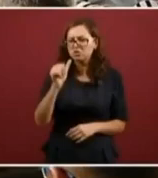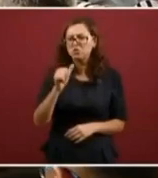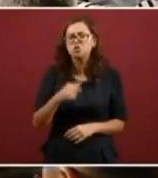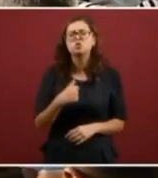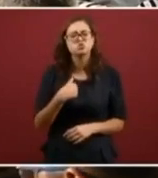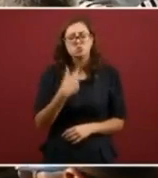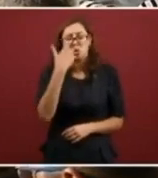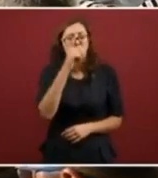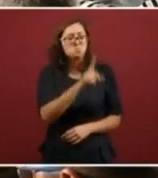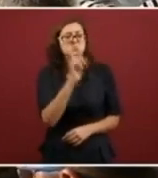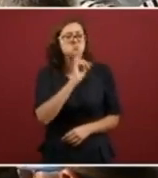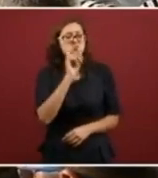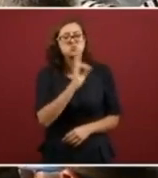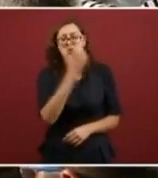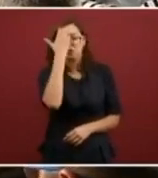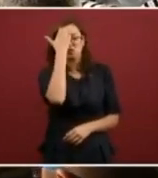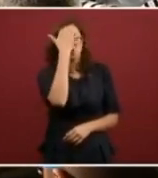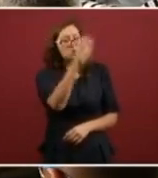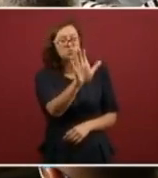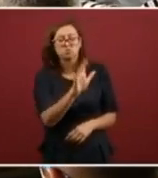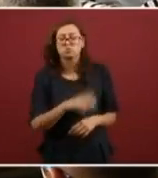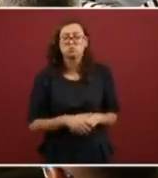¿De veras? Yo no la conozco a la señora. Sí, sí.